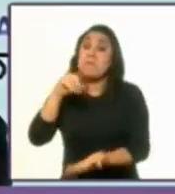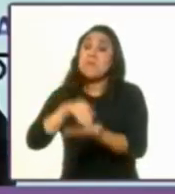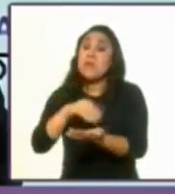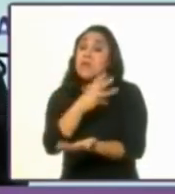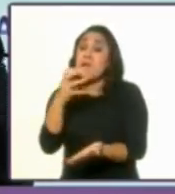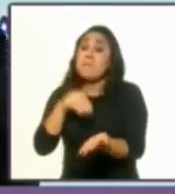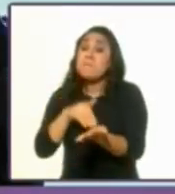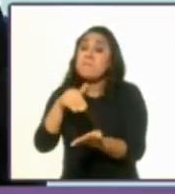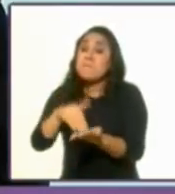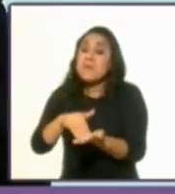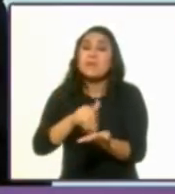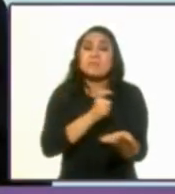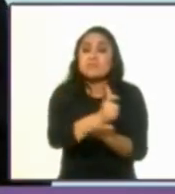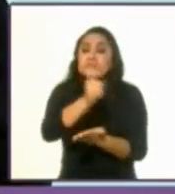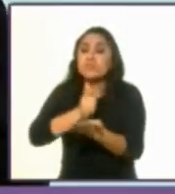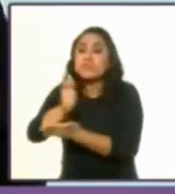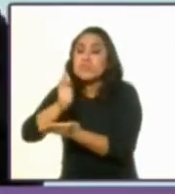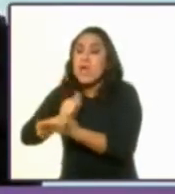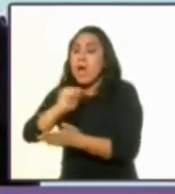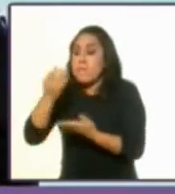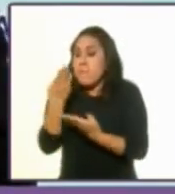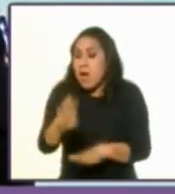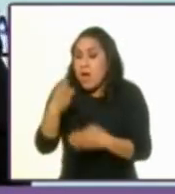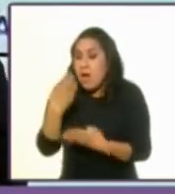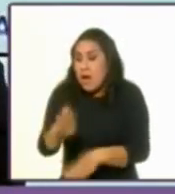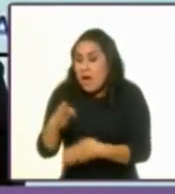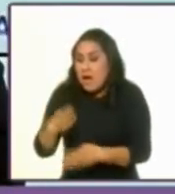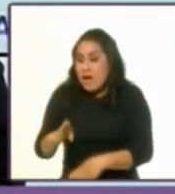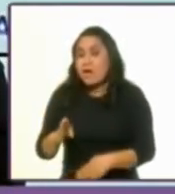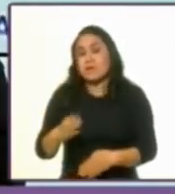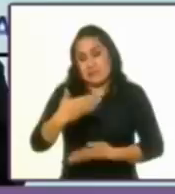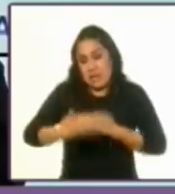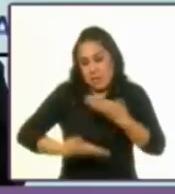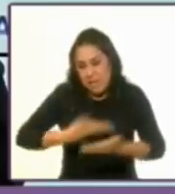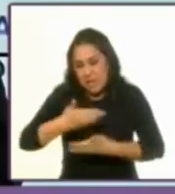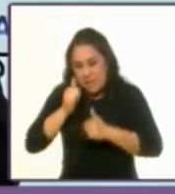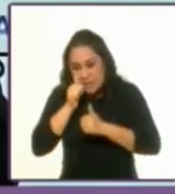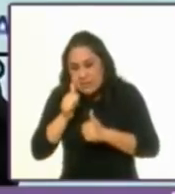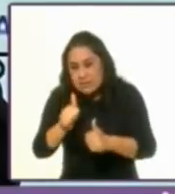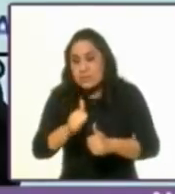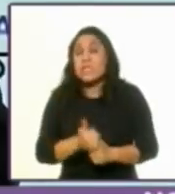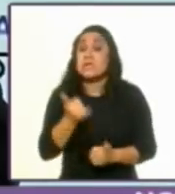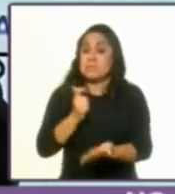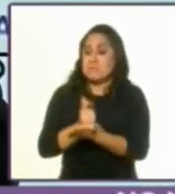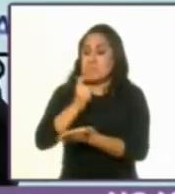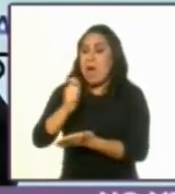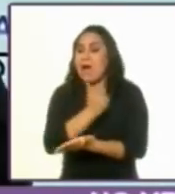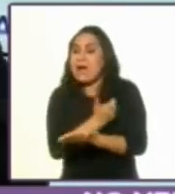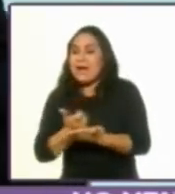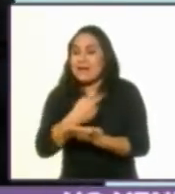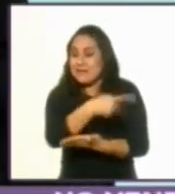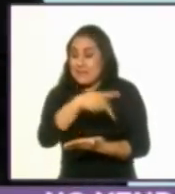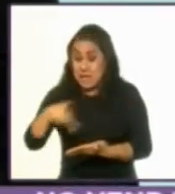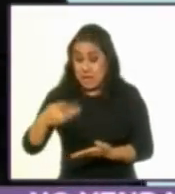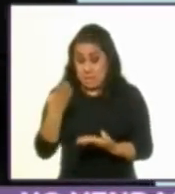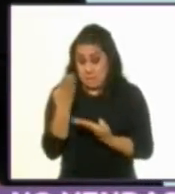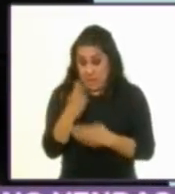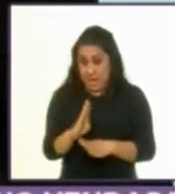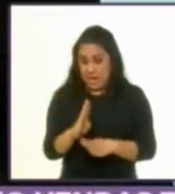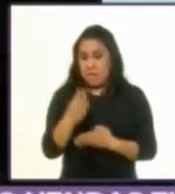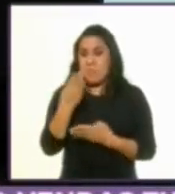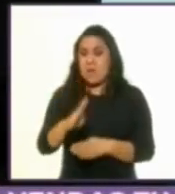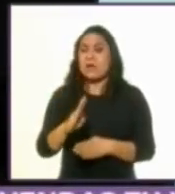que pagamos de servicios bancarios únicamente y de servicios por el pago de nómina el banco su